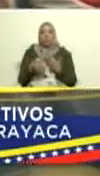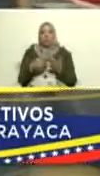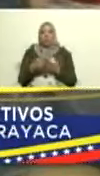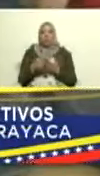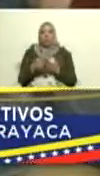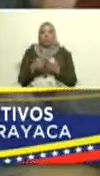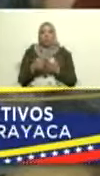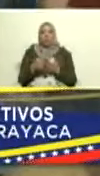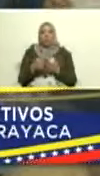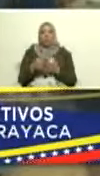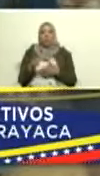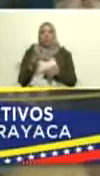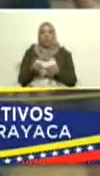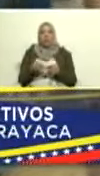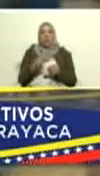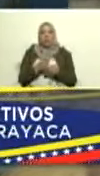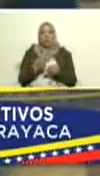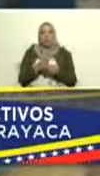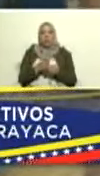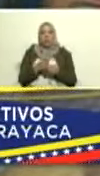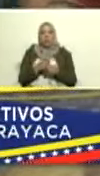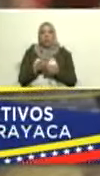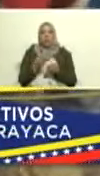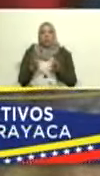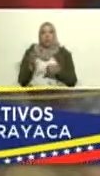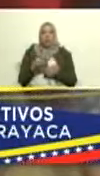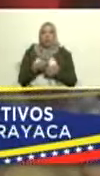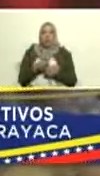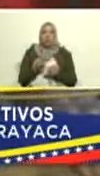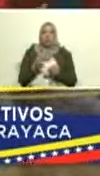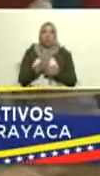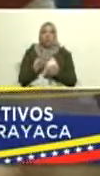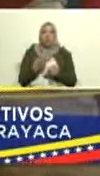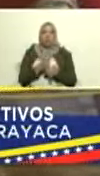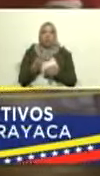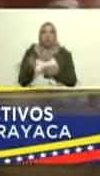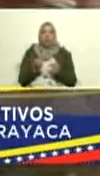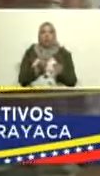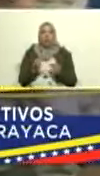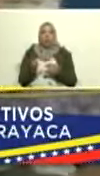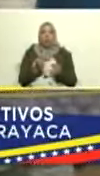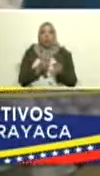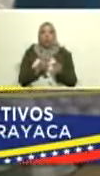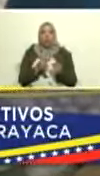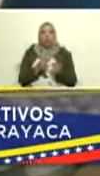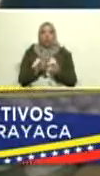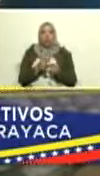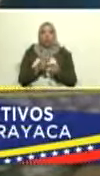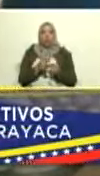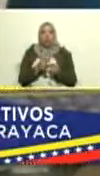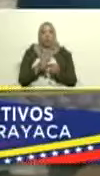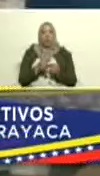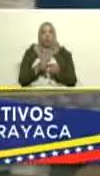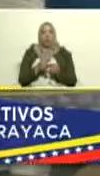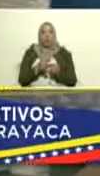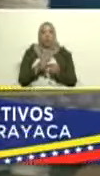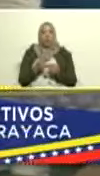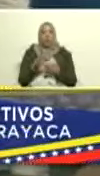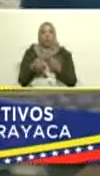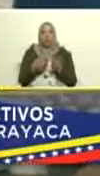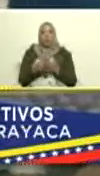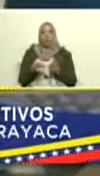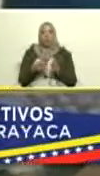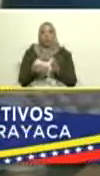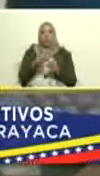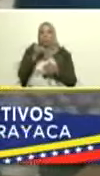donde de aquí salen también a los centros que son beneficiados. Tenemos 5 camiones